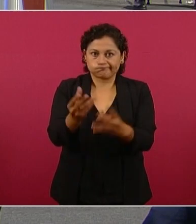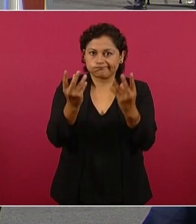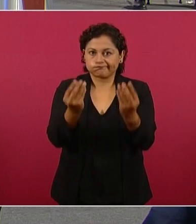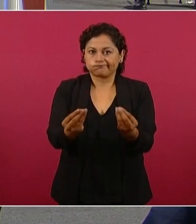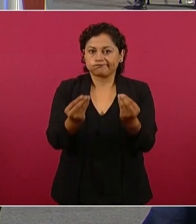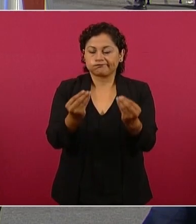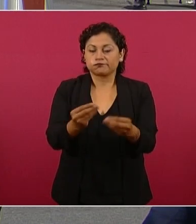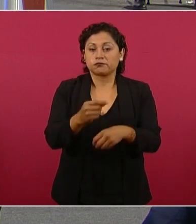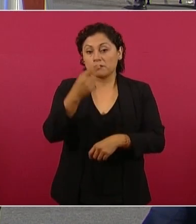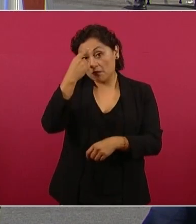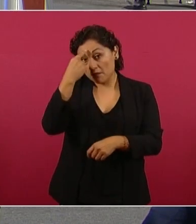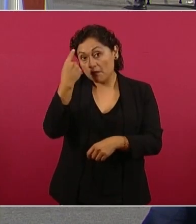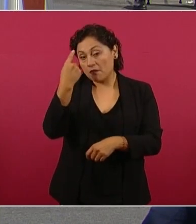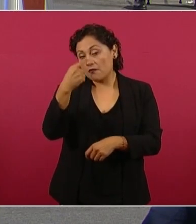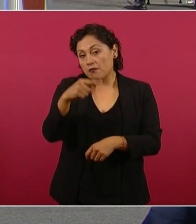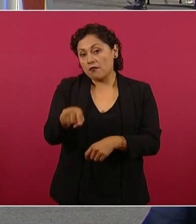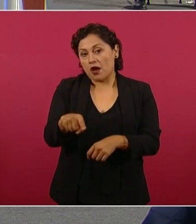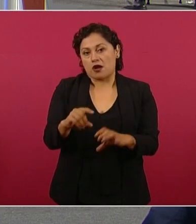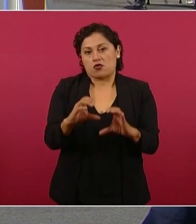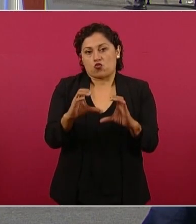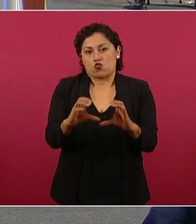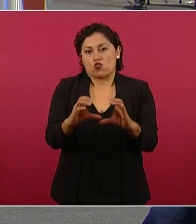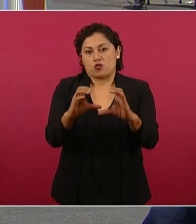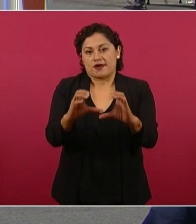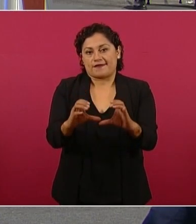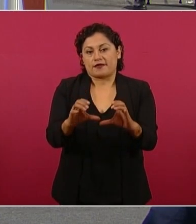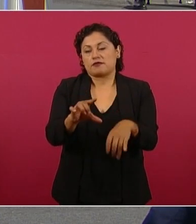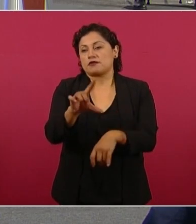para no tener problema.